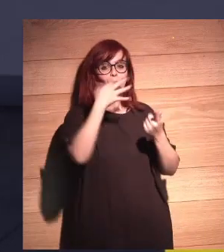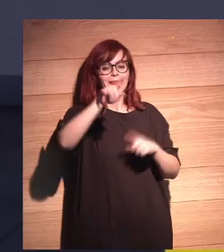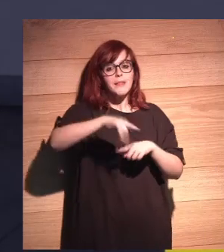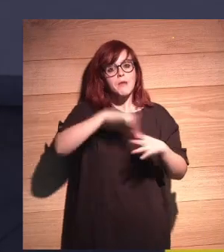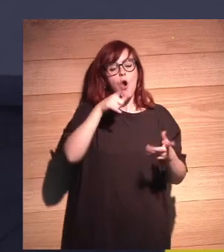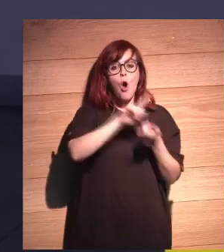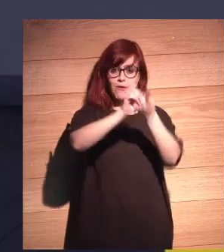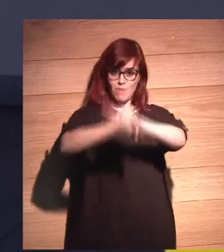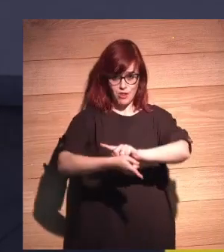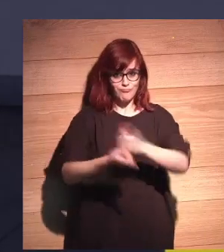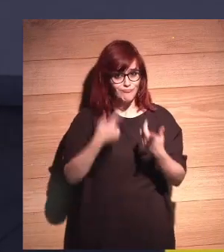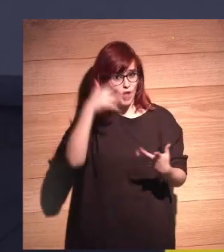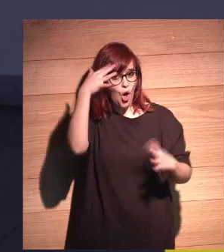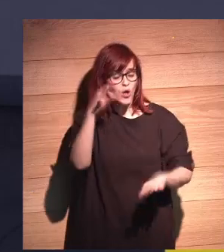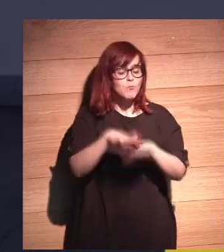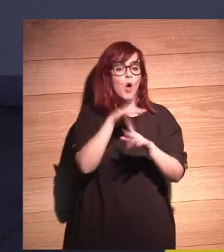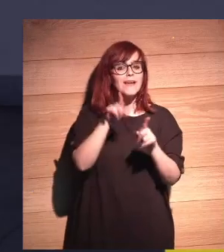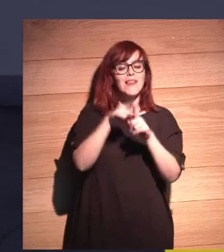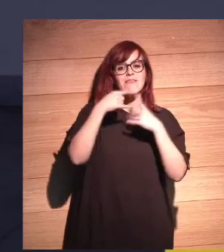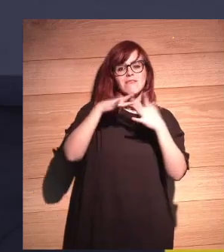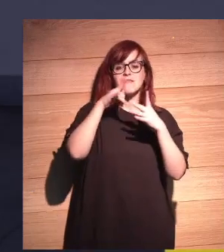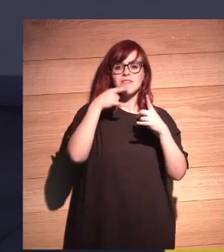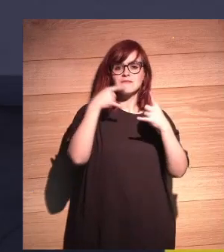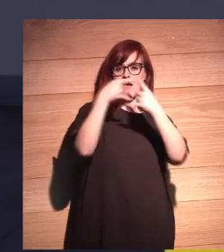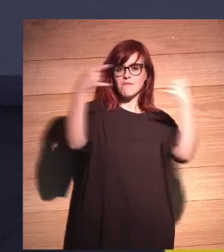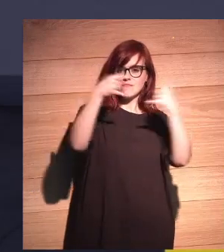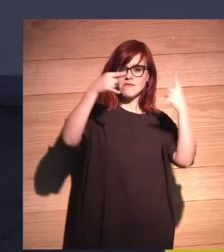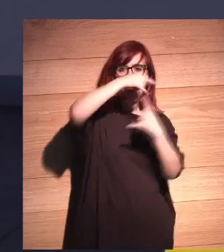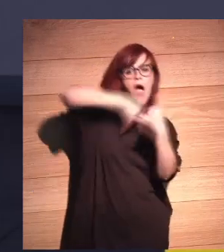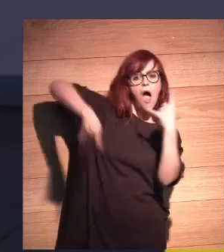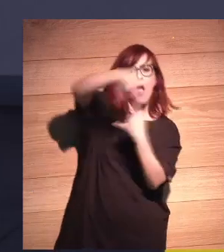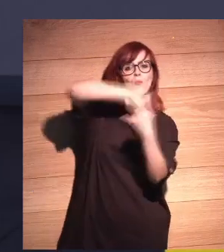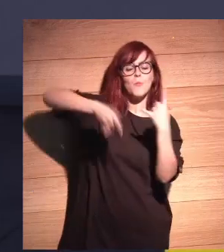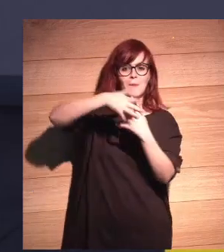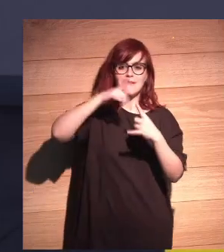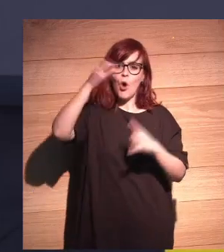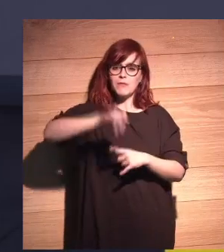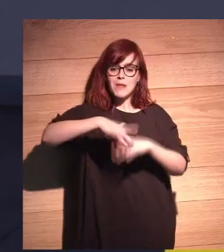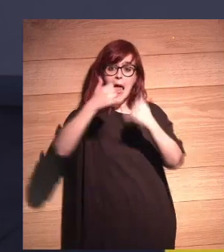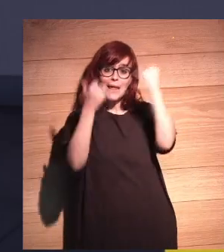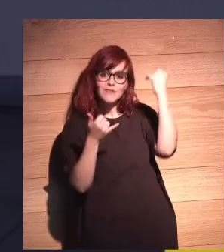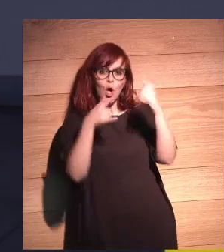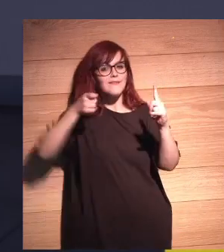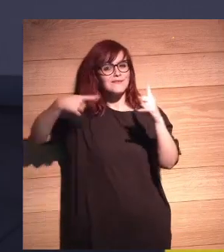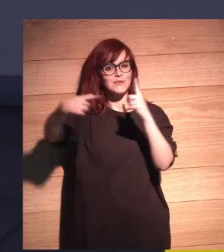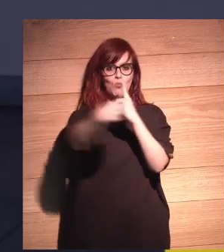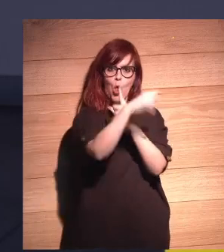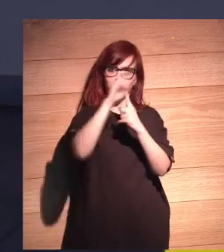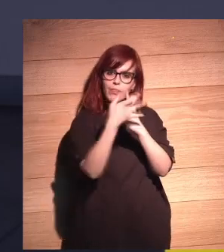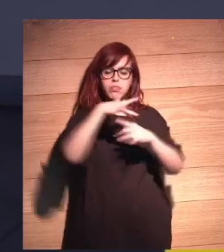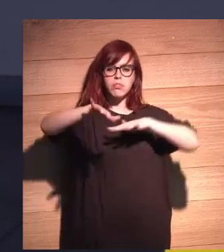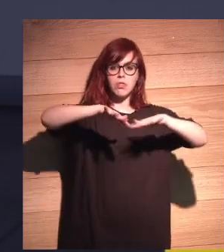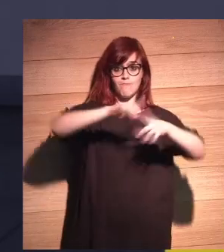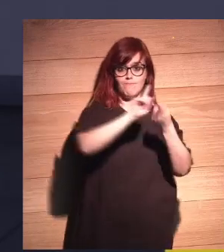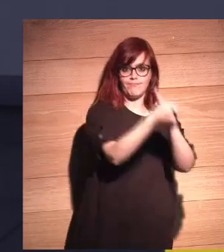o modularla a través de campos magnéticos, o a través de campos eléctricos, o a través de estímulos. Se puede actuar